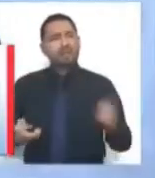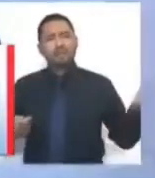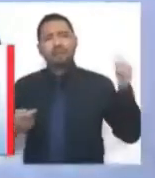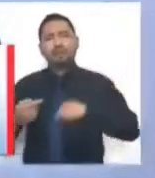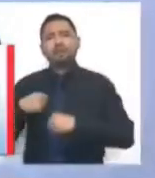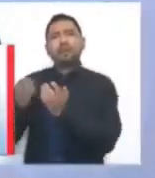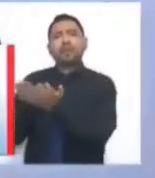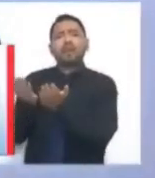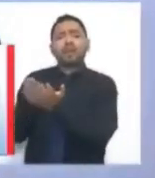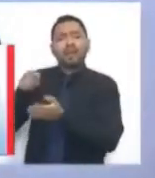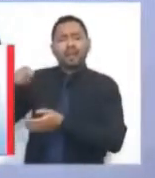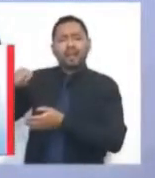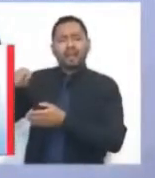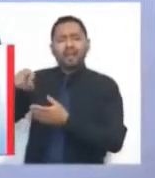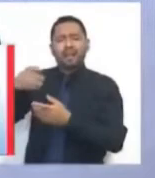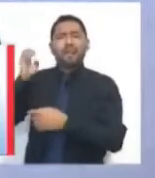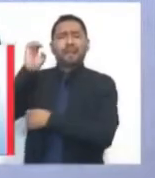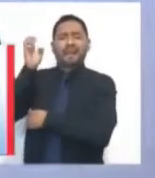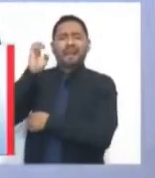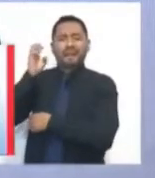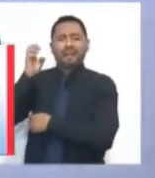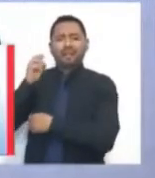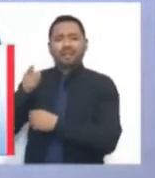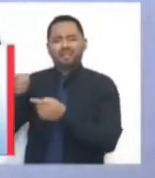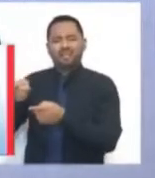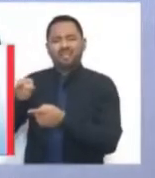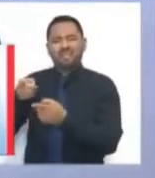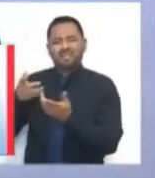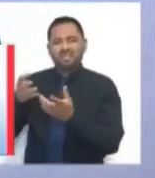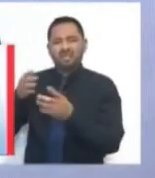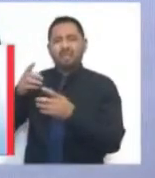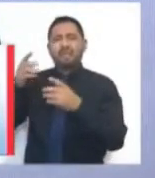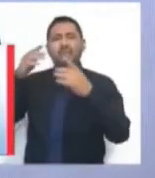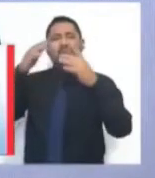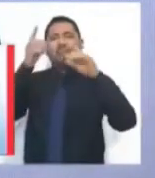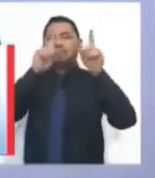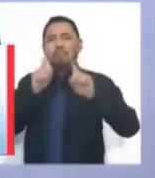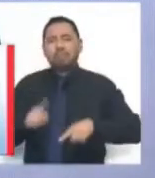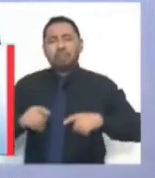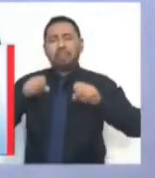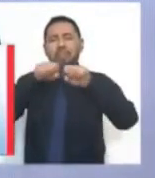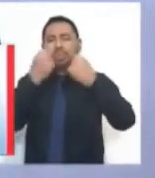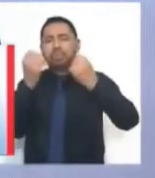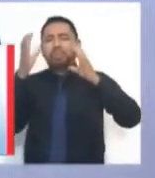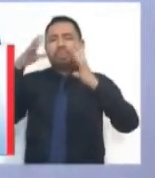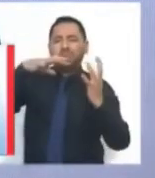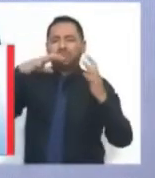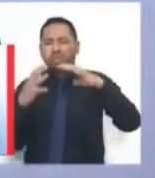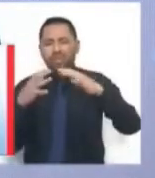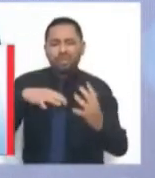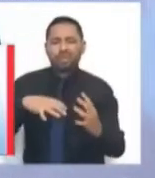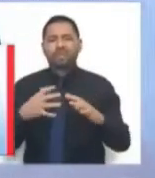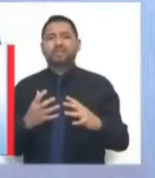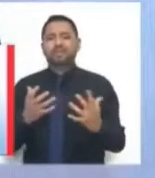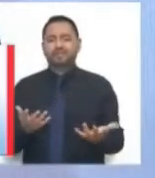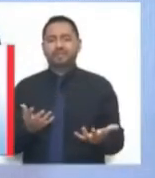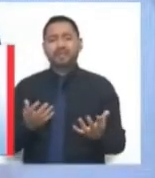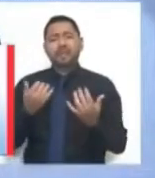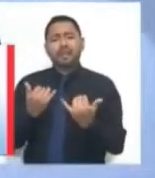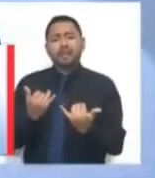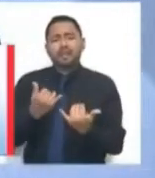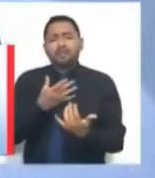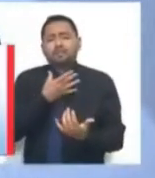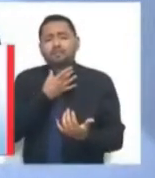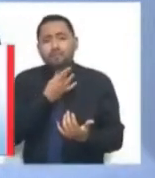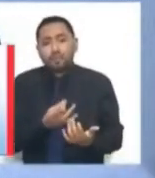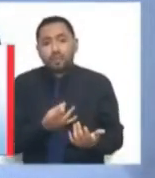Mi escuela está declarada en emergencia hace tiempo por el INDECI. Está rajada de punta a punta. Lo que hoy se viene a ofrecer, me